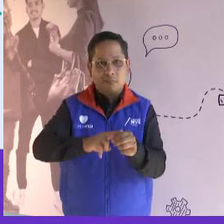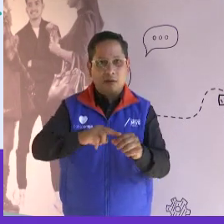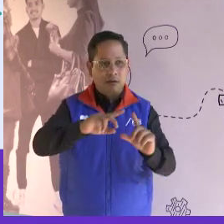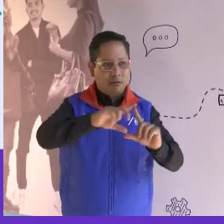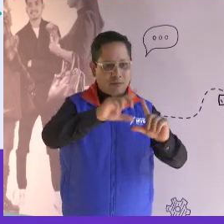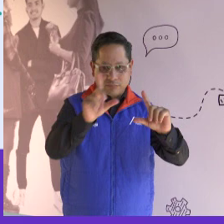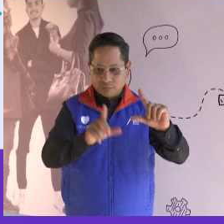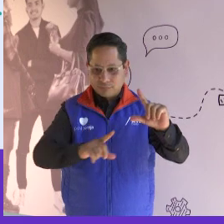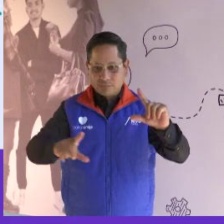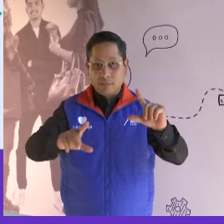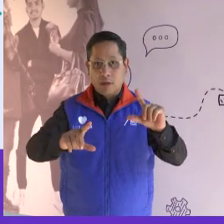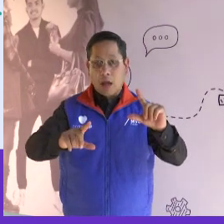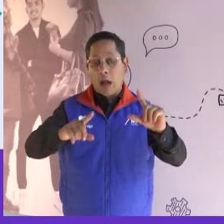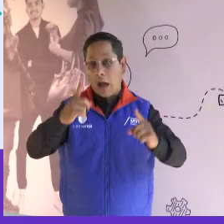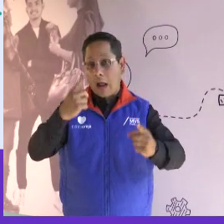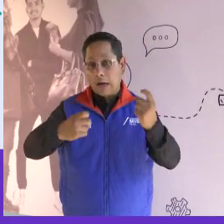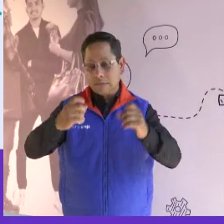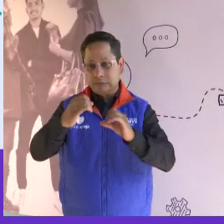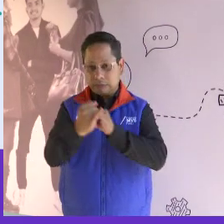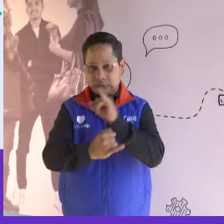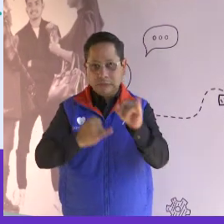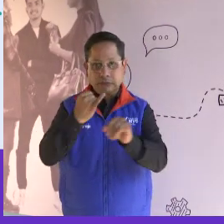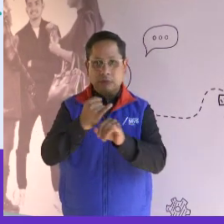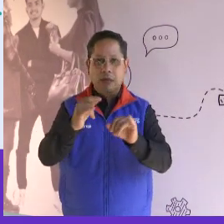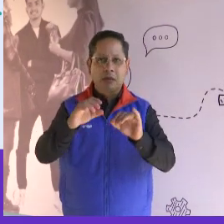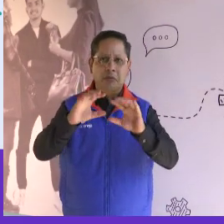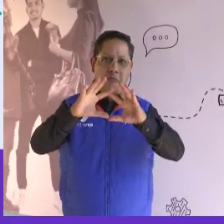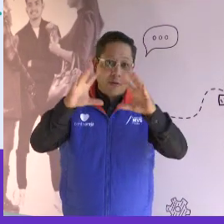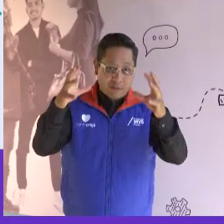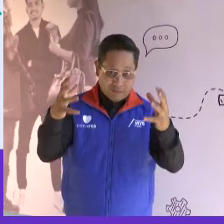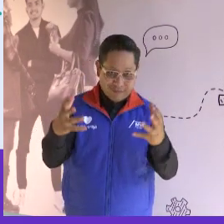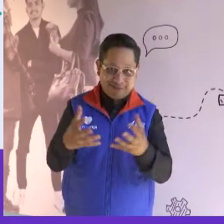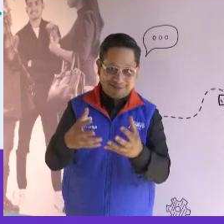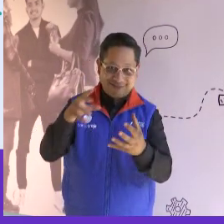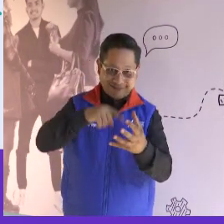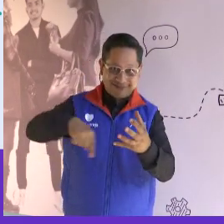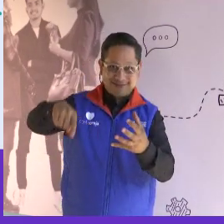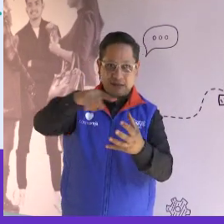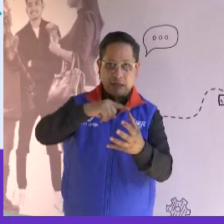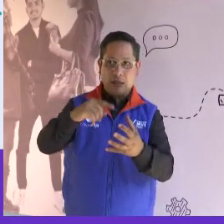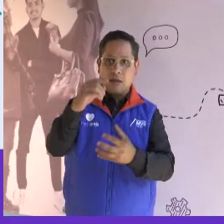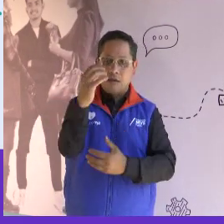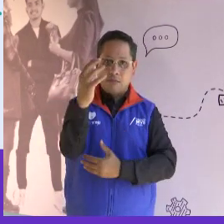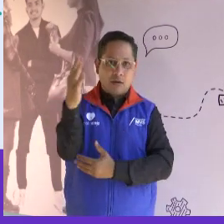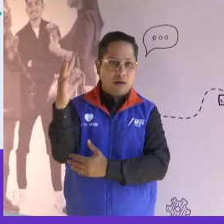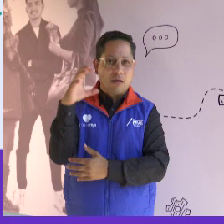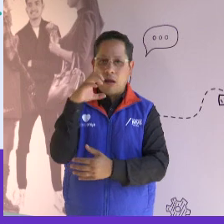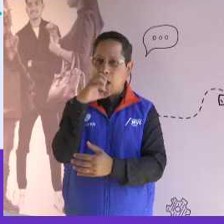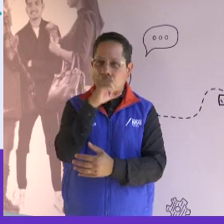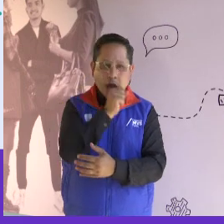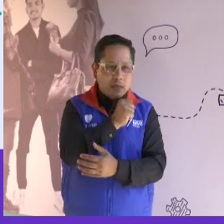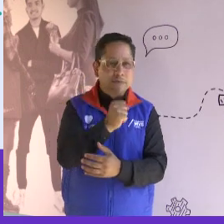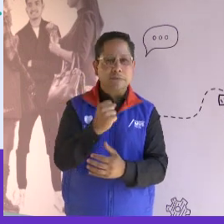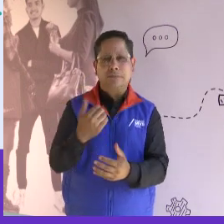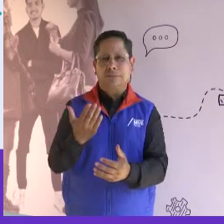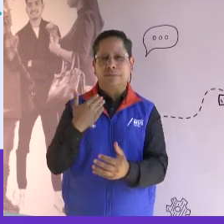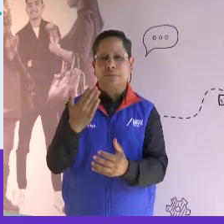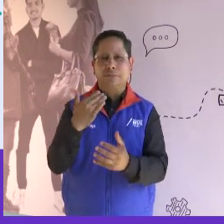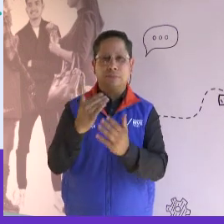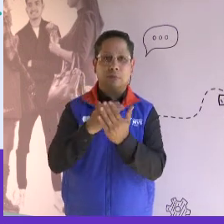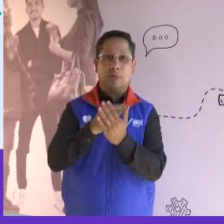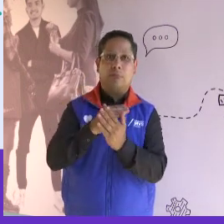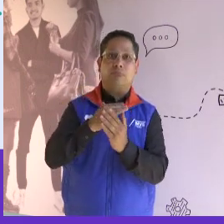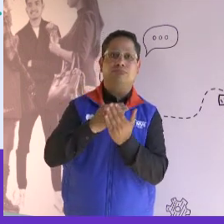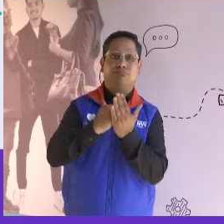nacionales, incluso a veces internacionales, como lo es el cambio climático o otro tipo de retos grandes, con soluciones que